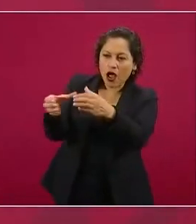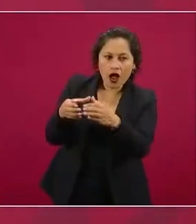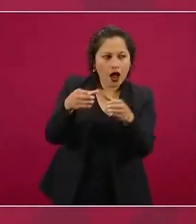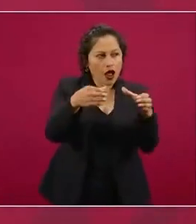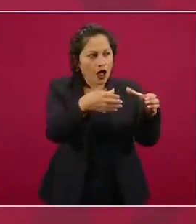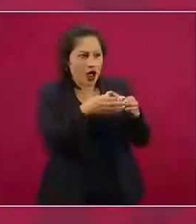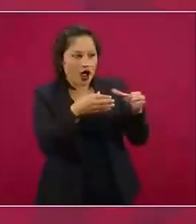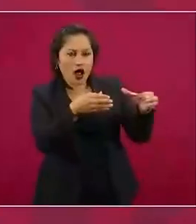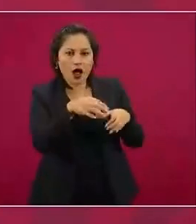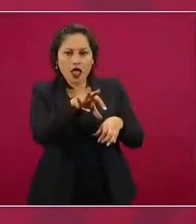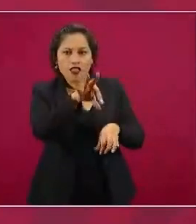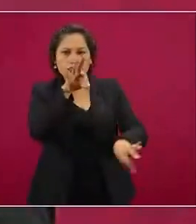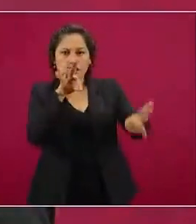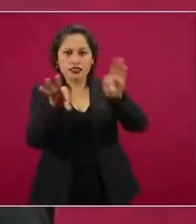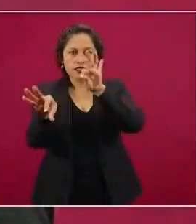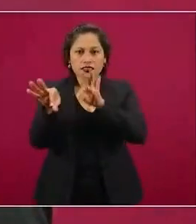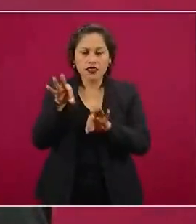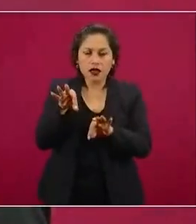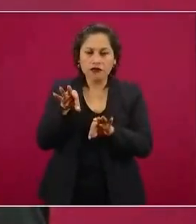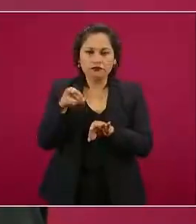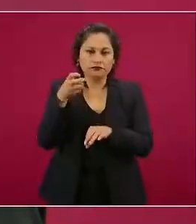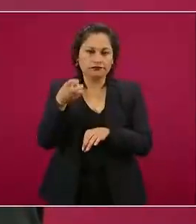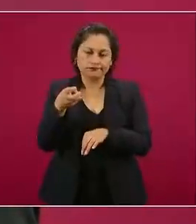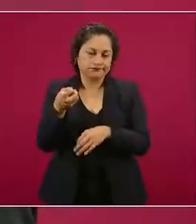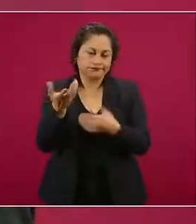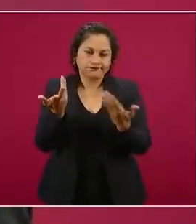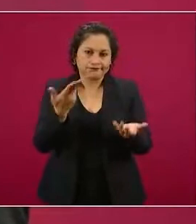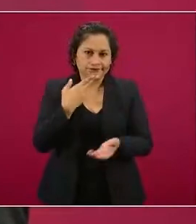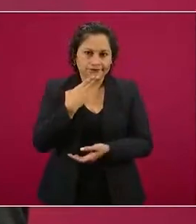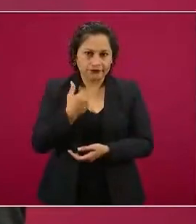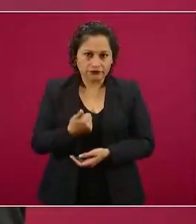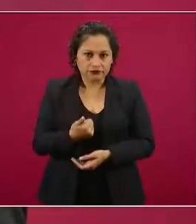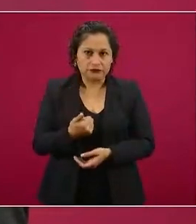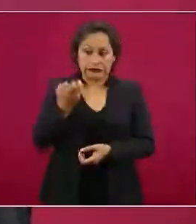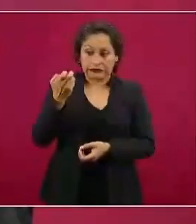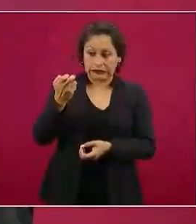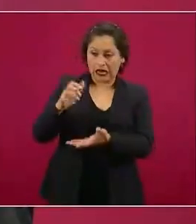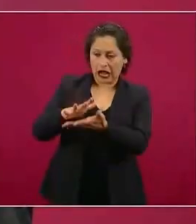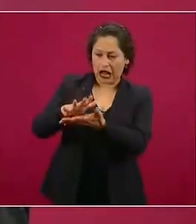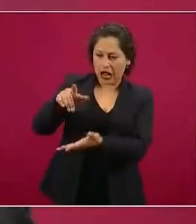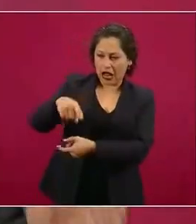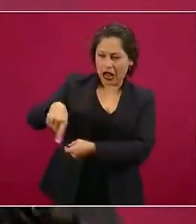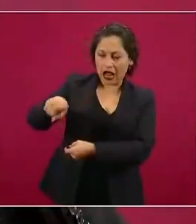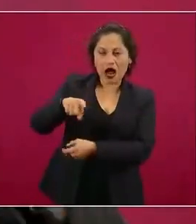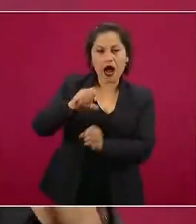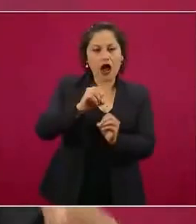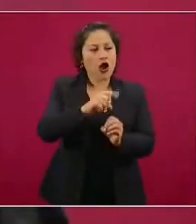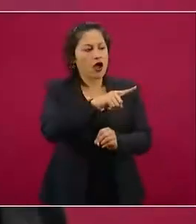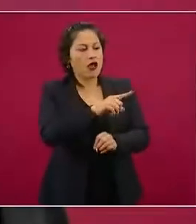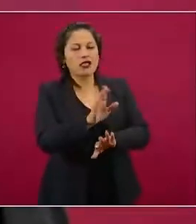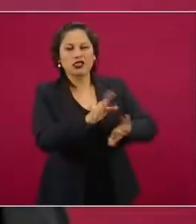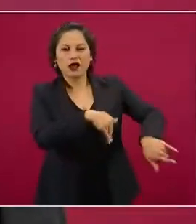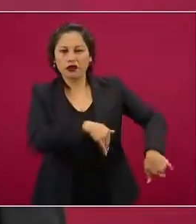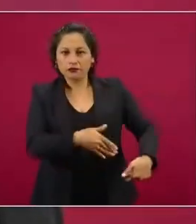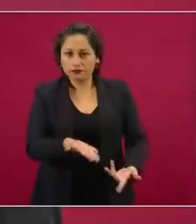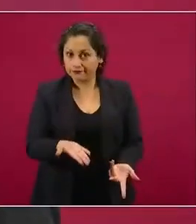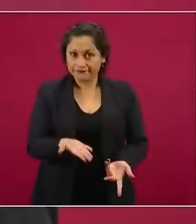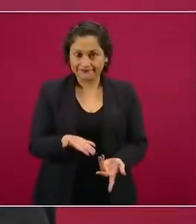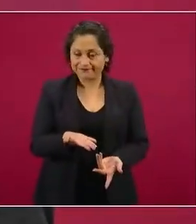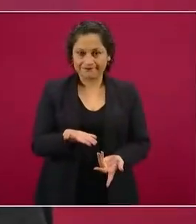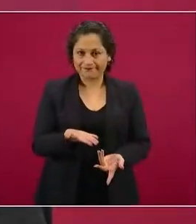o la opinión mayoritaria de una clase o de un sector, cuando no hay una